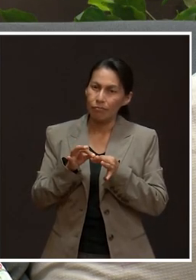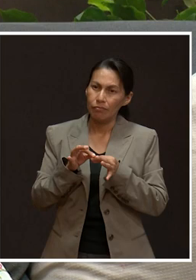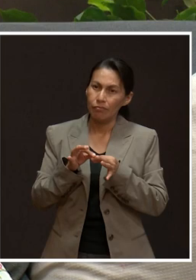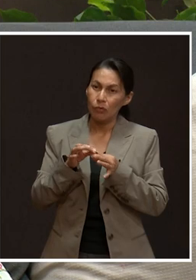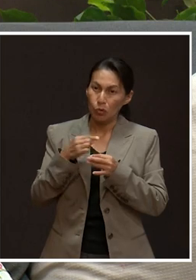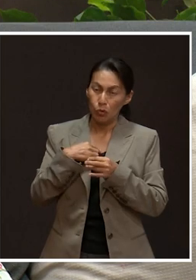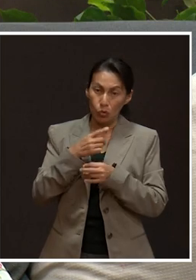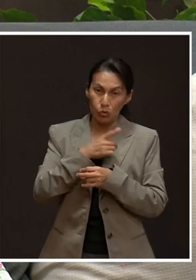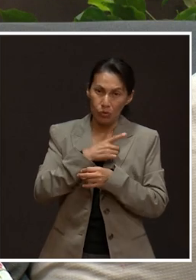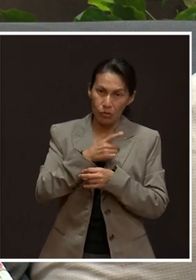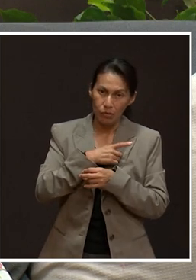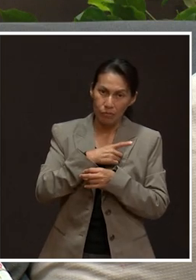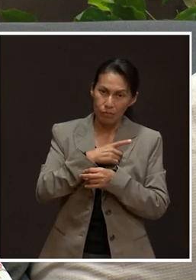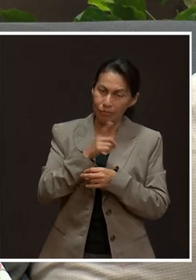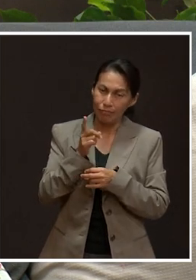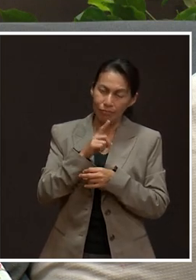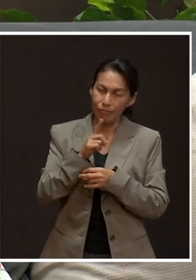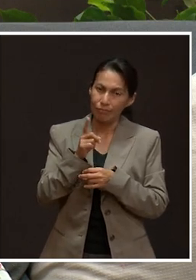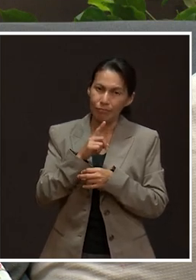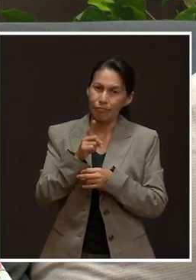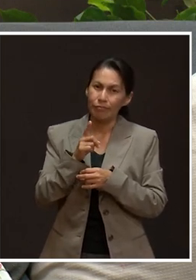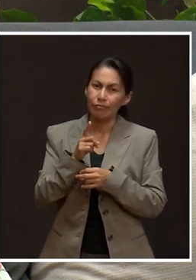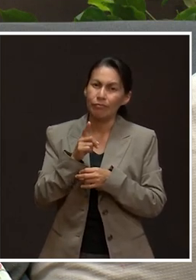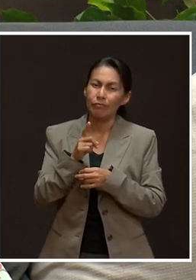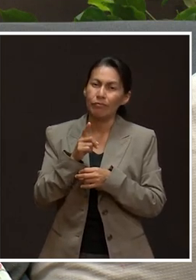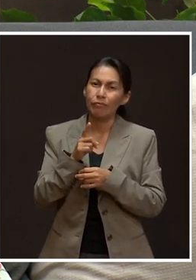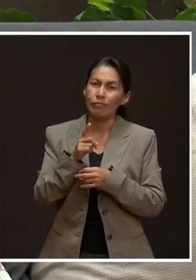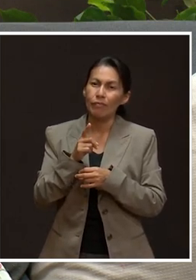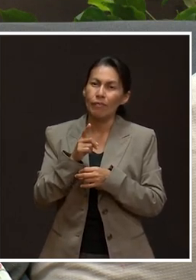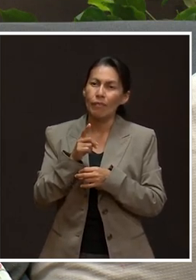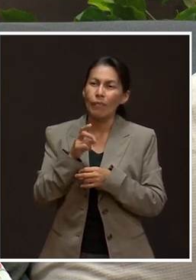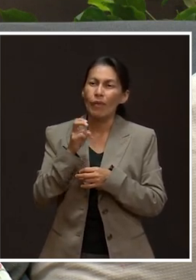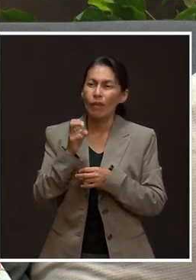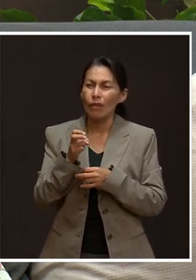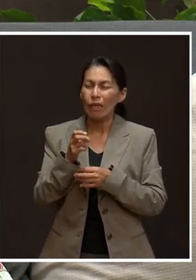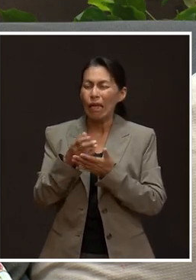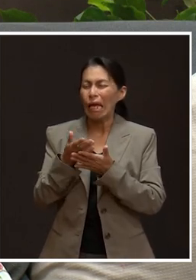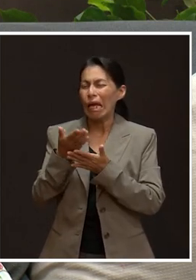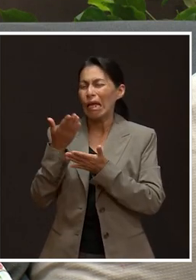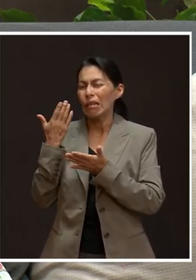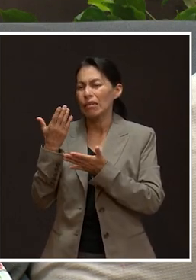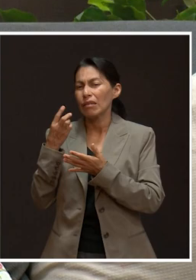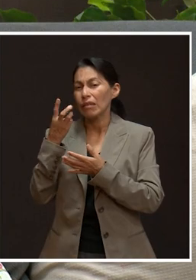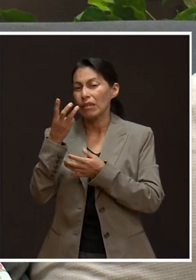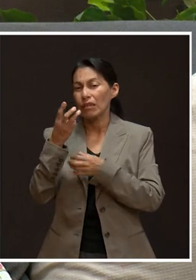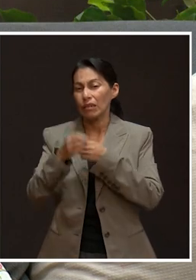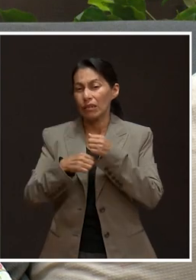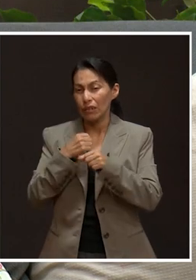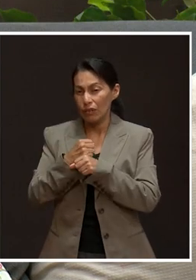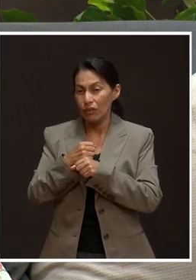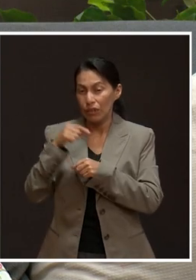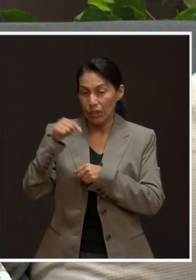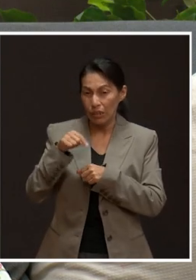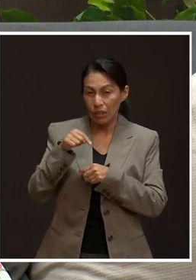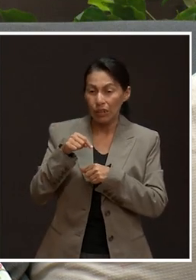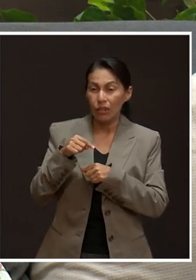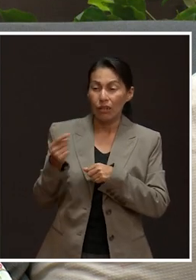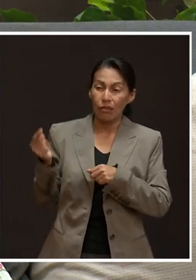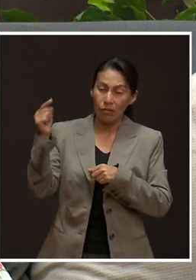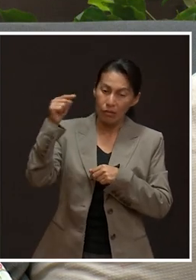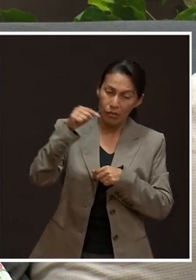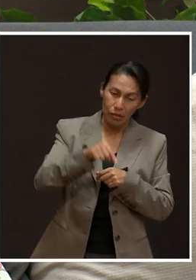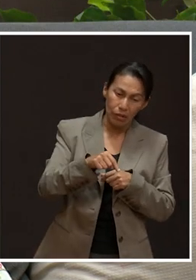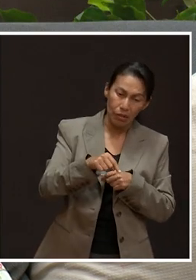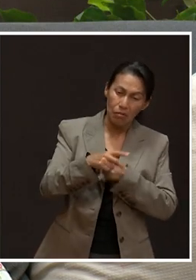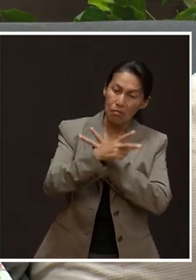yo esté sola. He estado aquí, en ese entonces eran tres años. He estado tres años acá, no he tenido